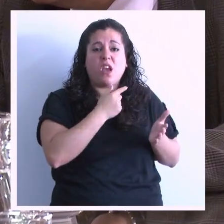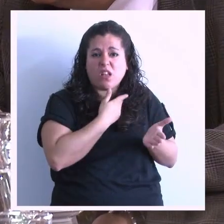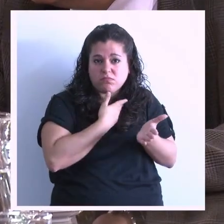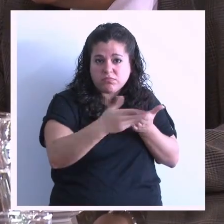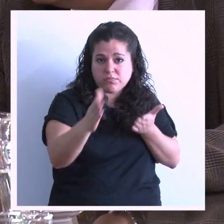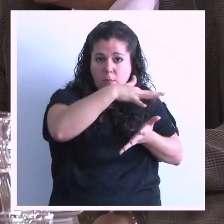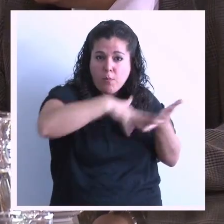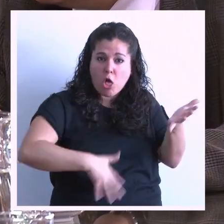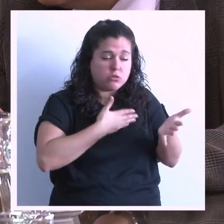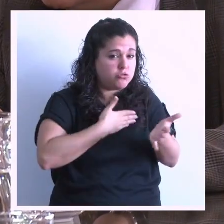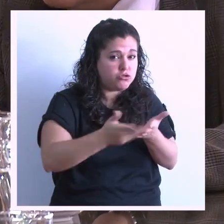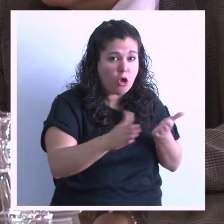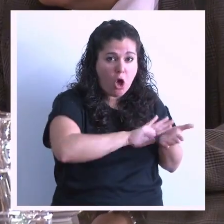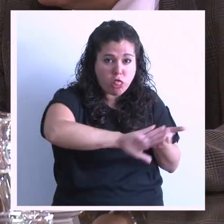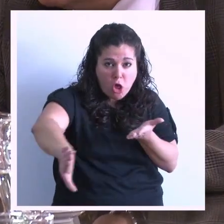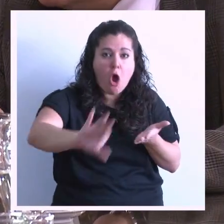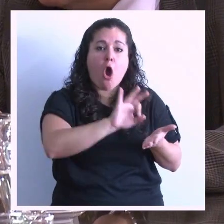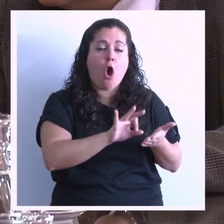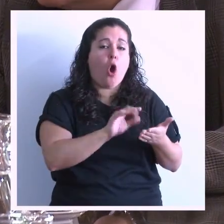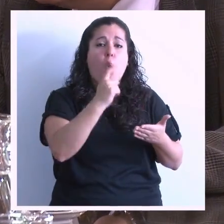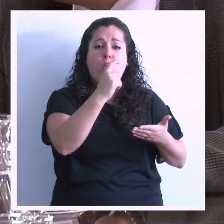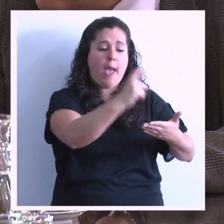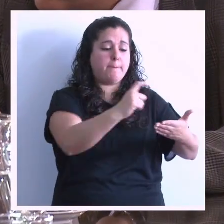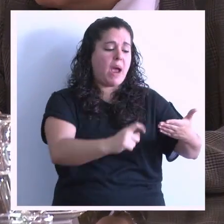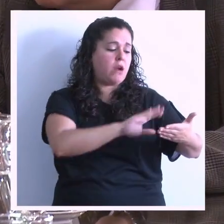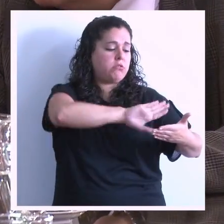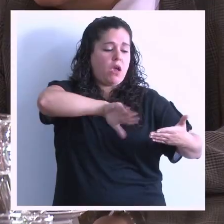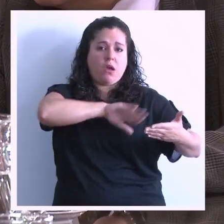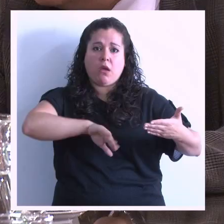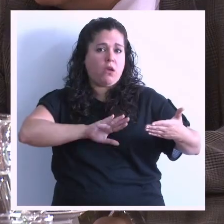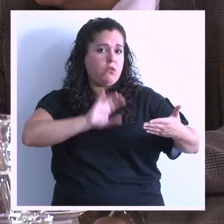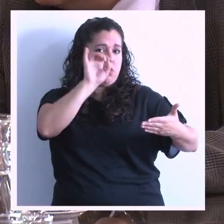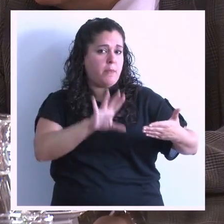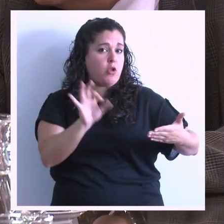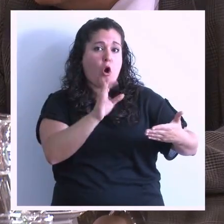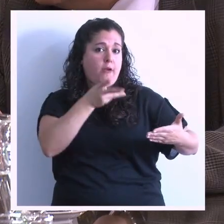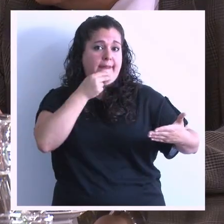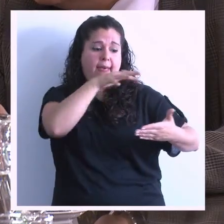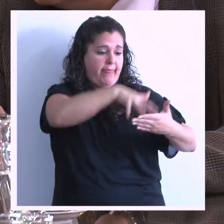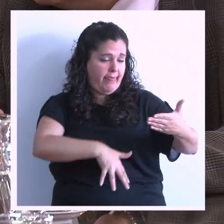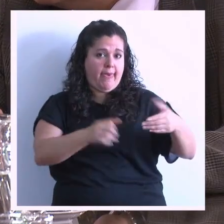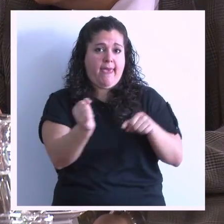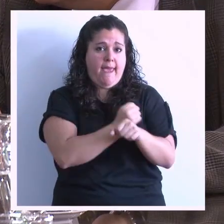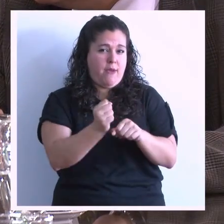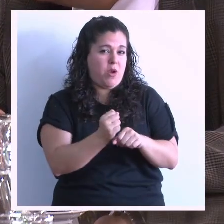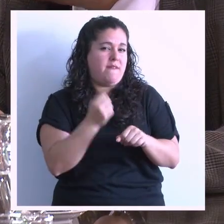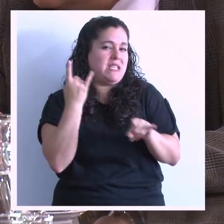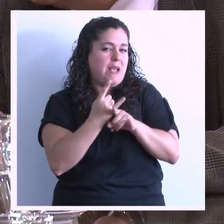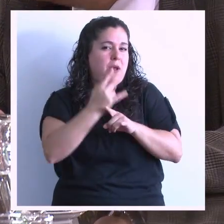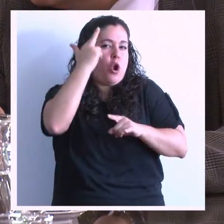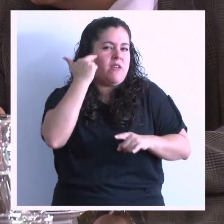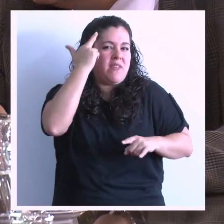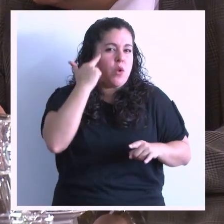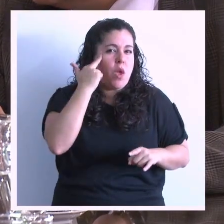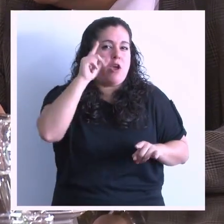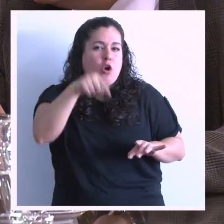decir, yo diría, me permito decir, una educación del productor, del que distribuye, del que